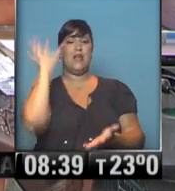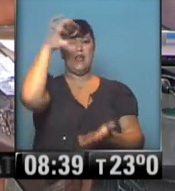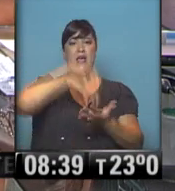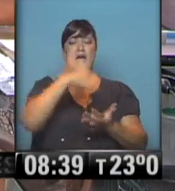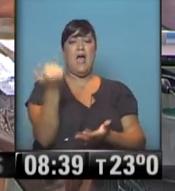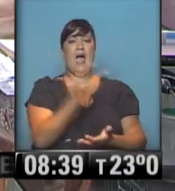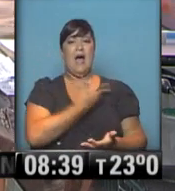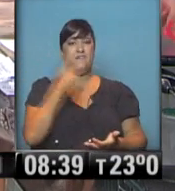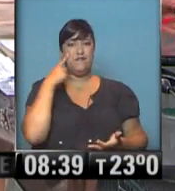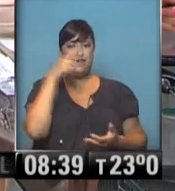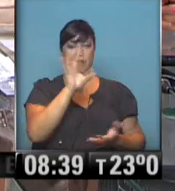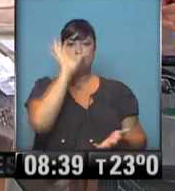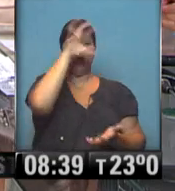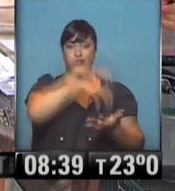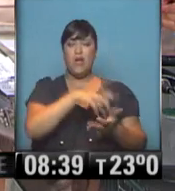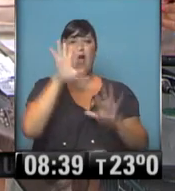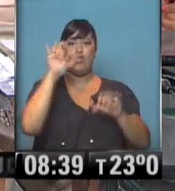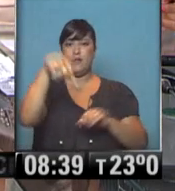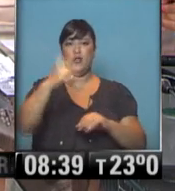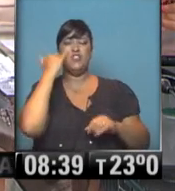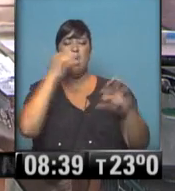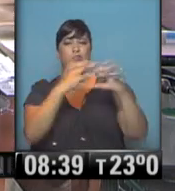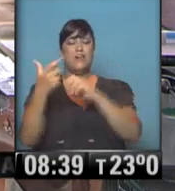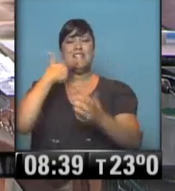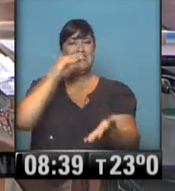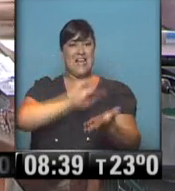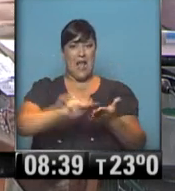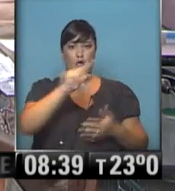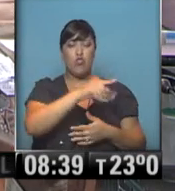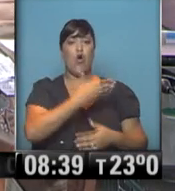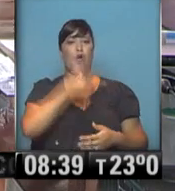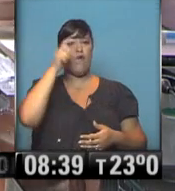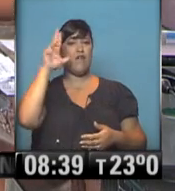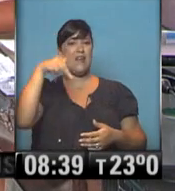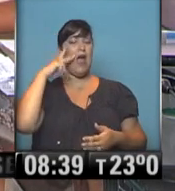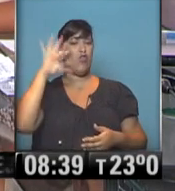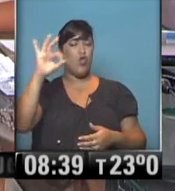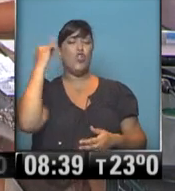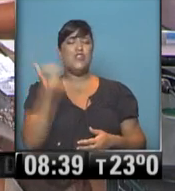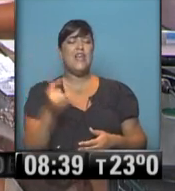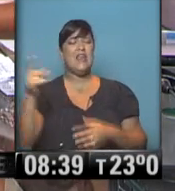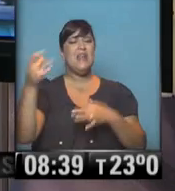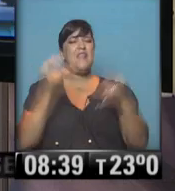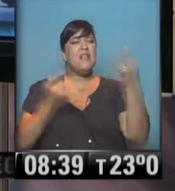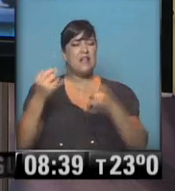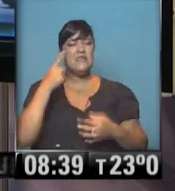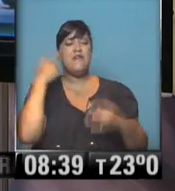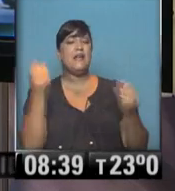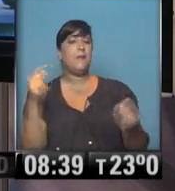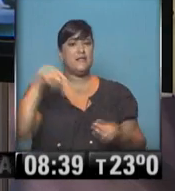Federal de inteligencia que recordemos ya fue tratada en senado Fernando tiene todos los detalles qué va a pasar hoy Fernando